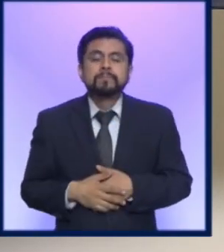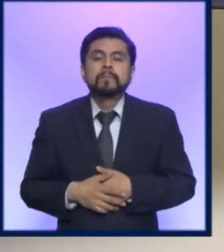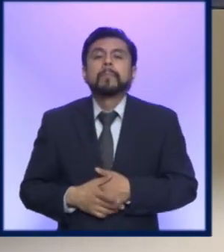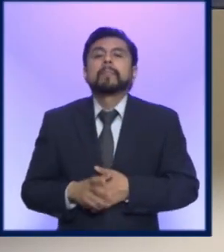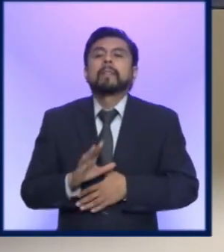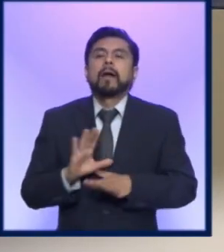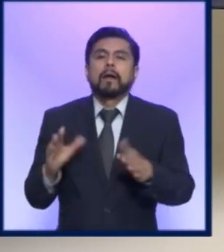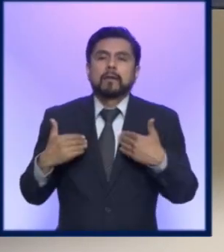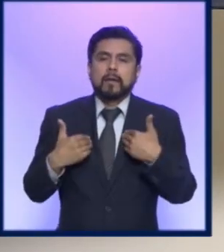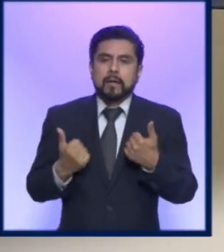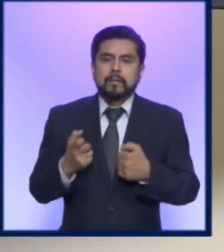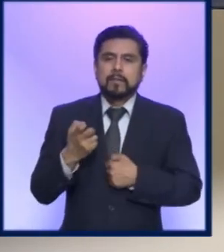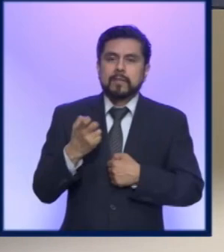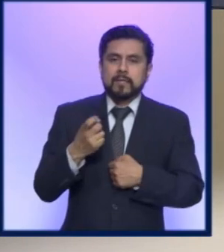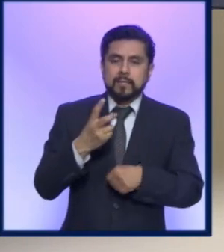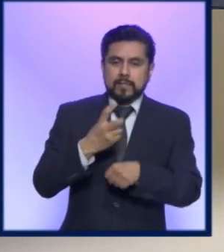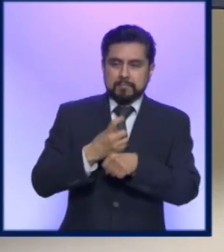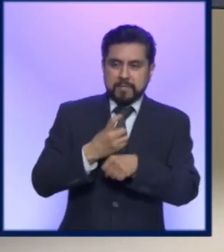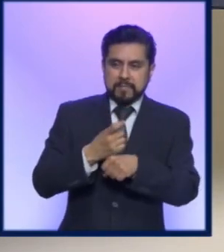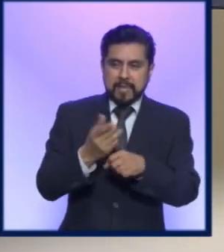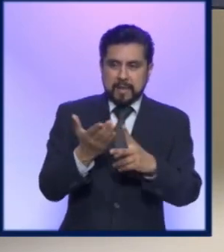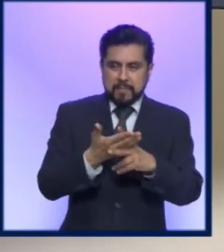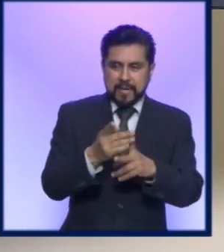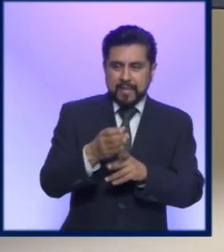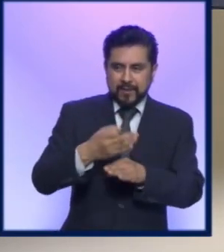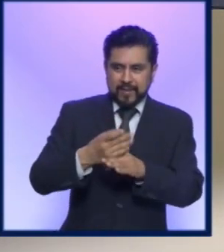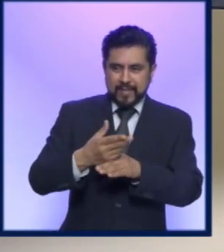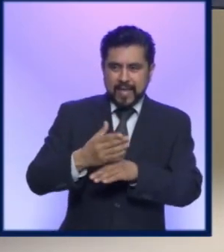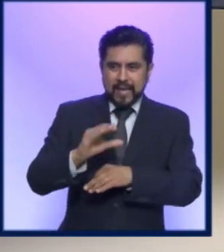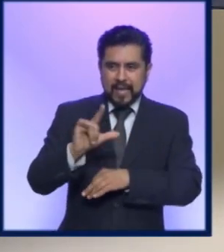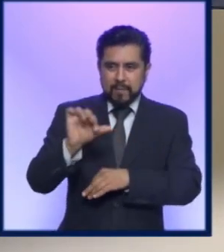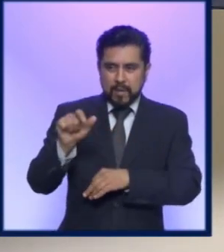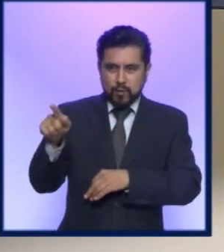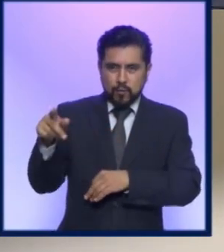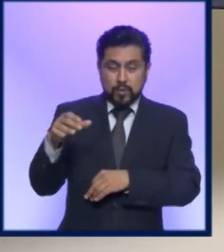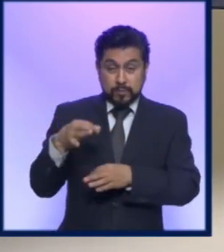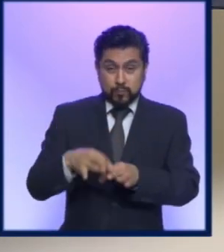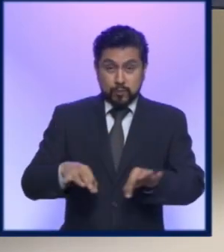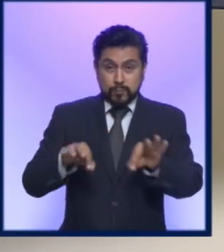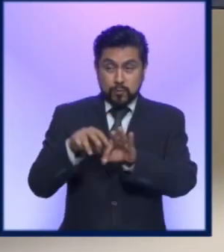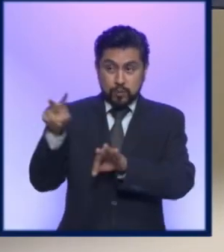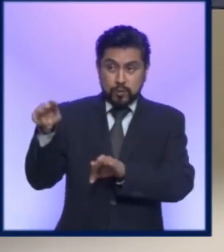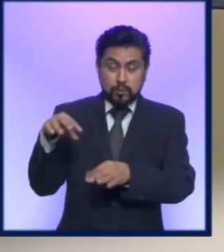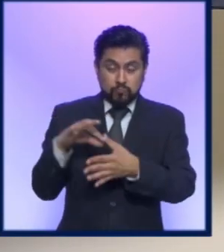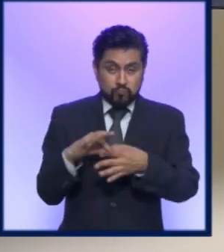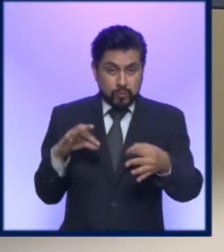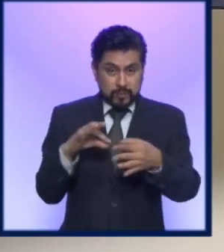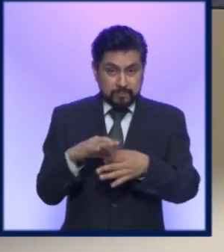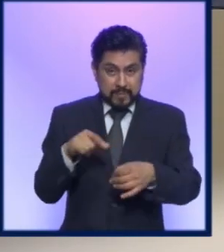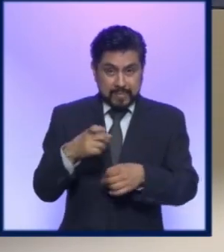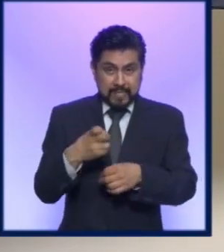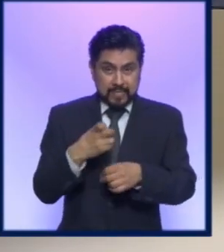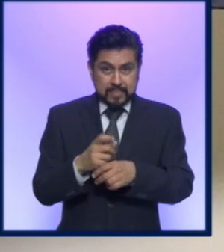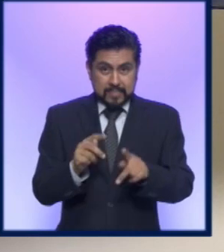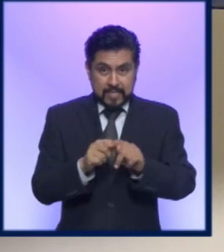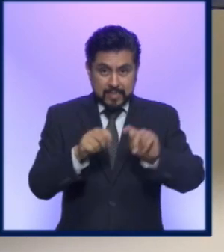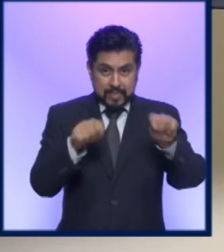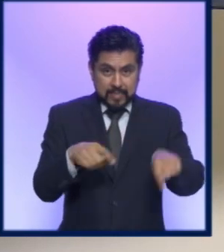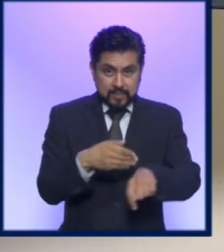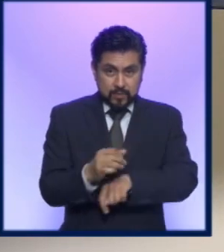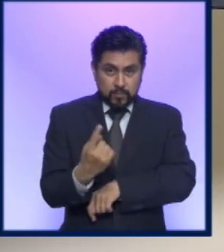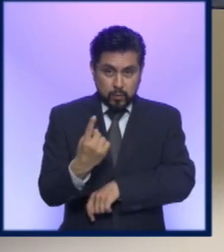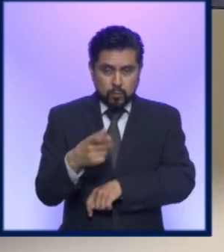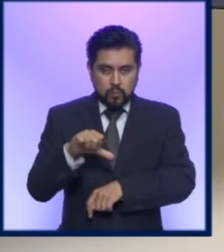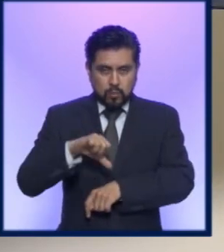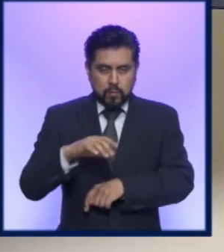entendiendo con esta primera parte Carmelo es muy interesante la explicación que nos has dado sobre la tesis que estamos comentando el día de